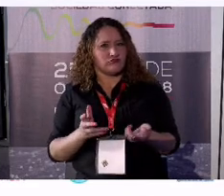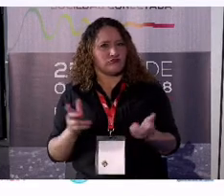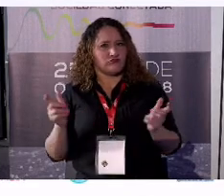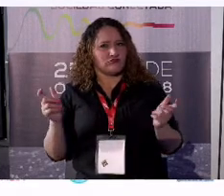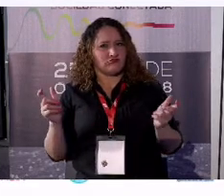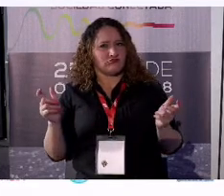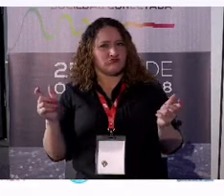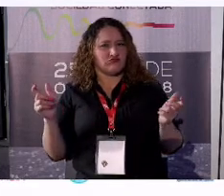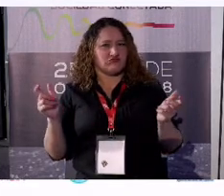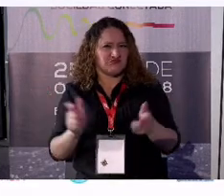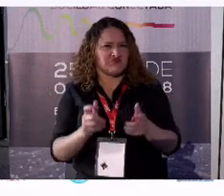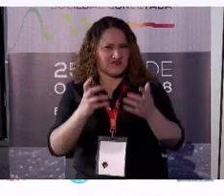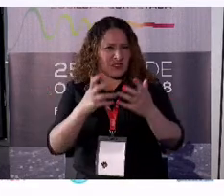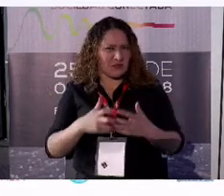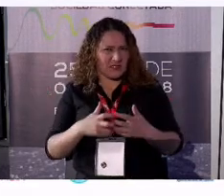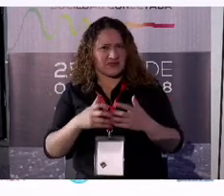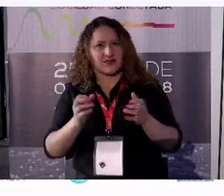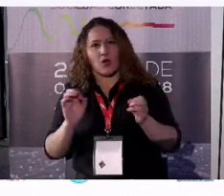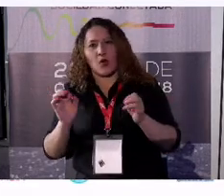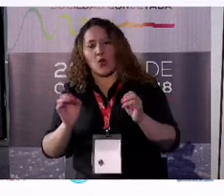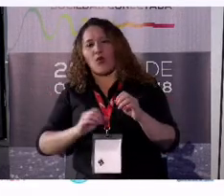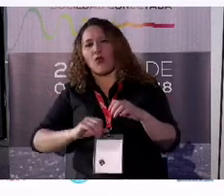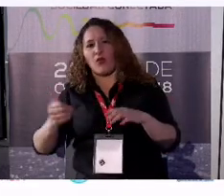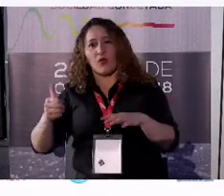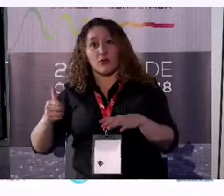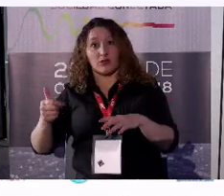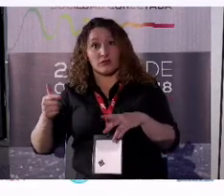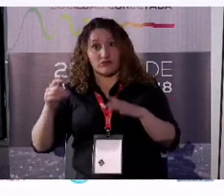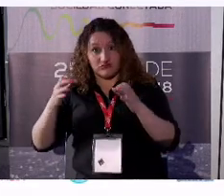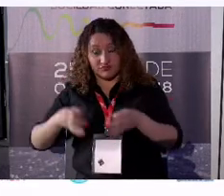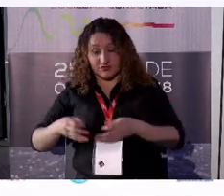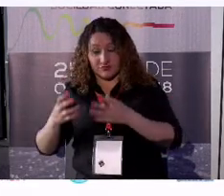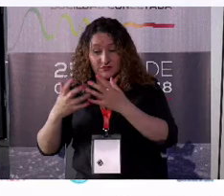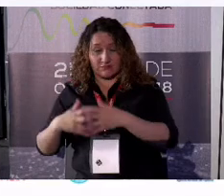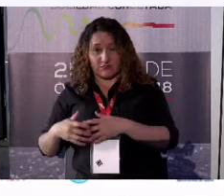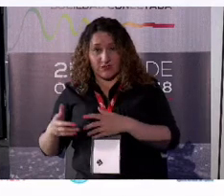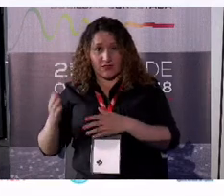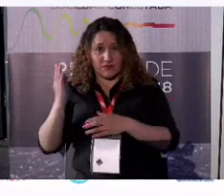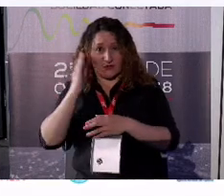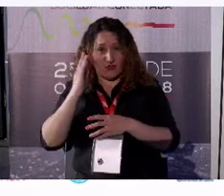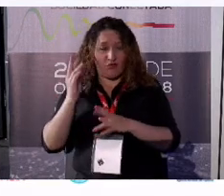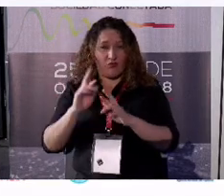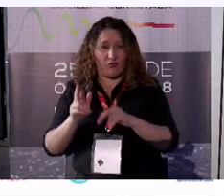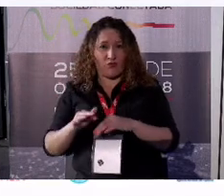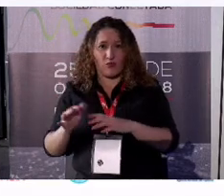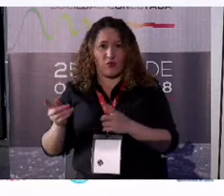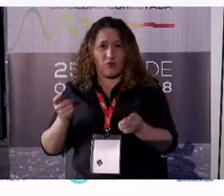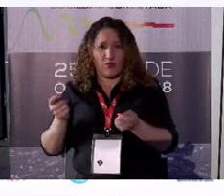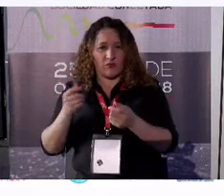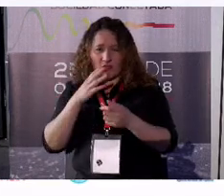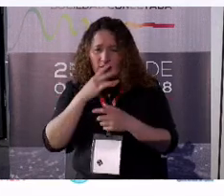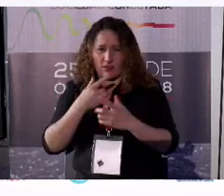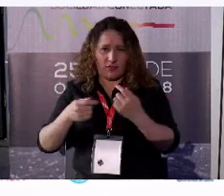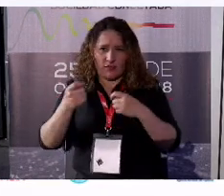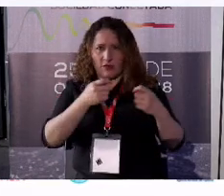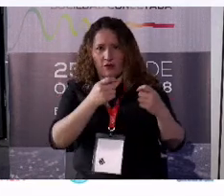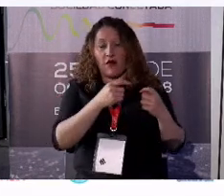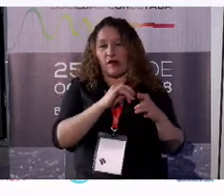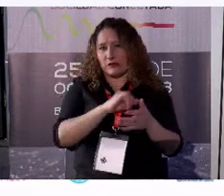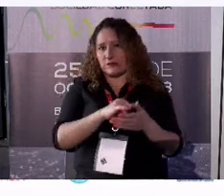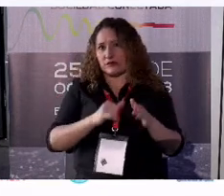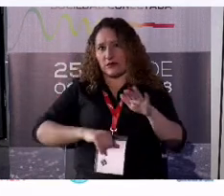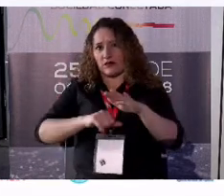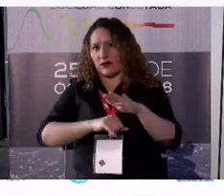jugadores u otros jugadores grandes que no son operadores móviles, les interesa que esas áreas sean pequeñas como se ha propuesto, como